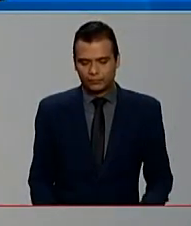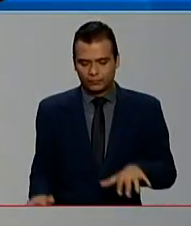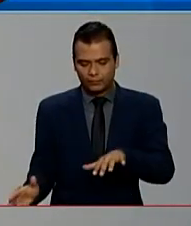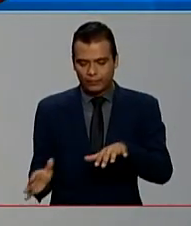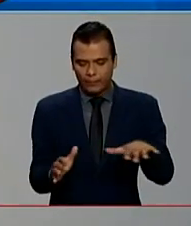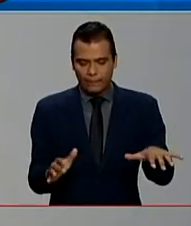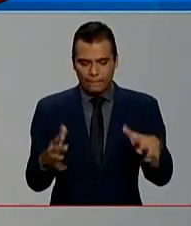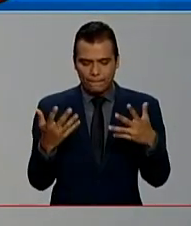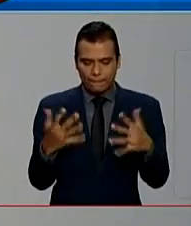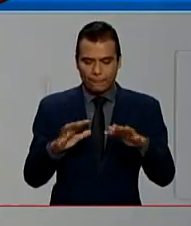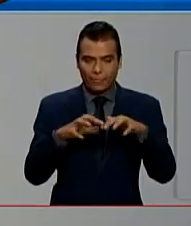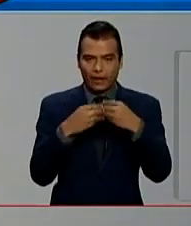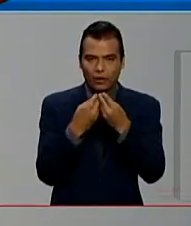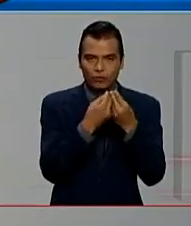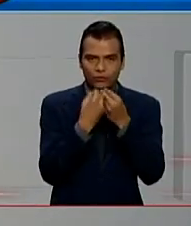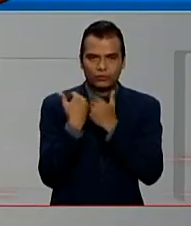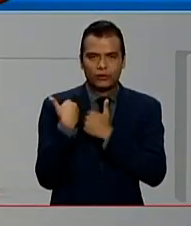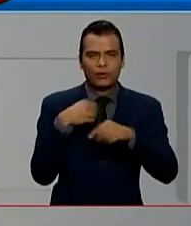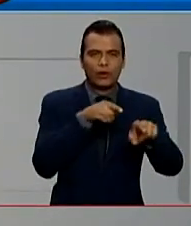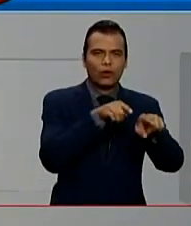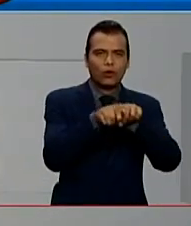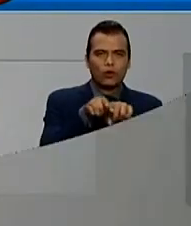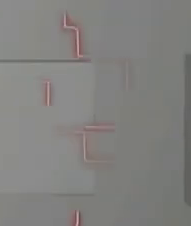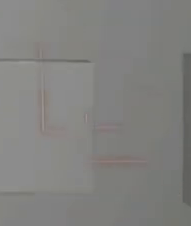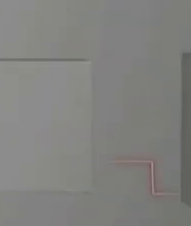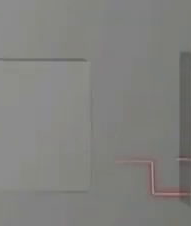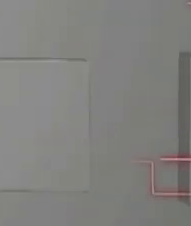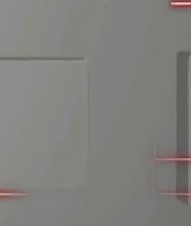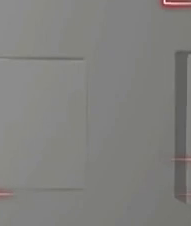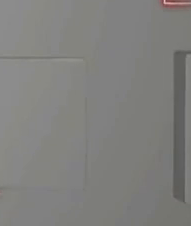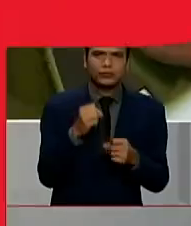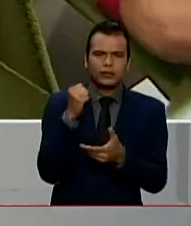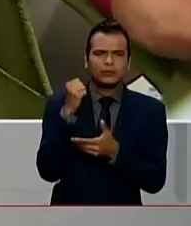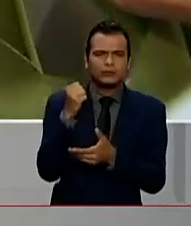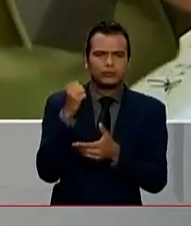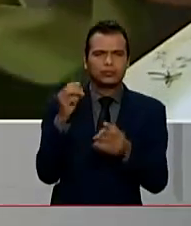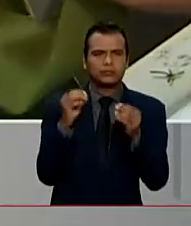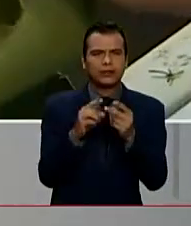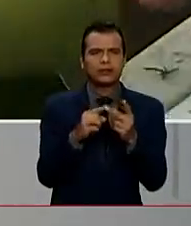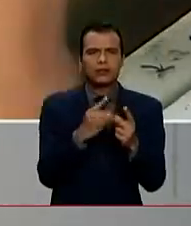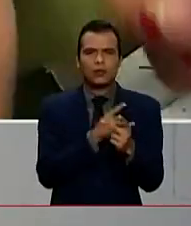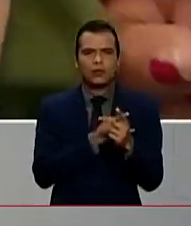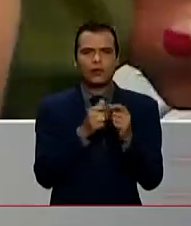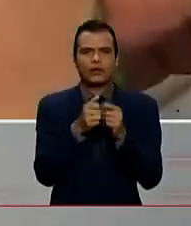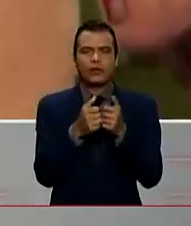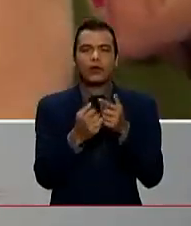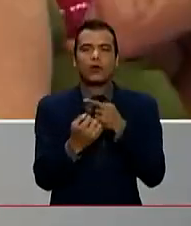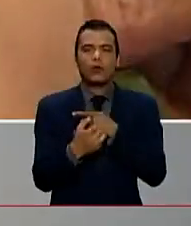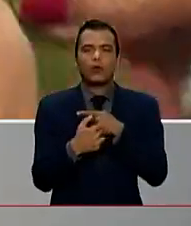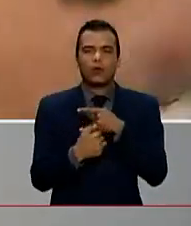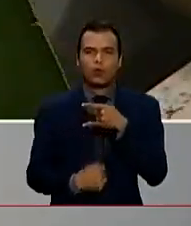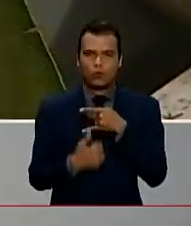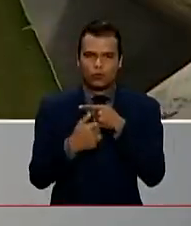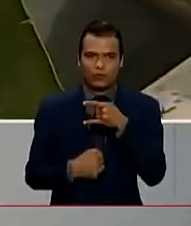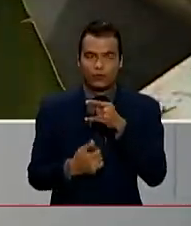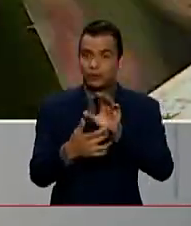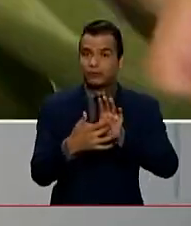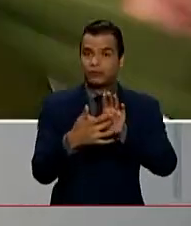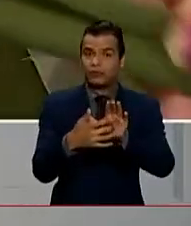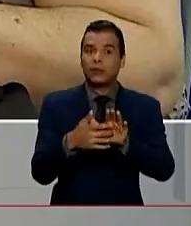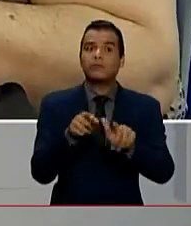Consejo Privado de Competitividad y la Universidad del Rosario publicaron el índice de las ciudades con mejores resultados en